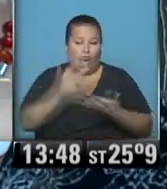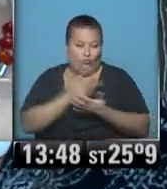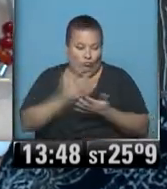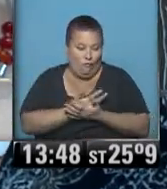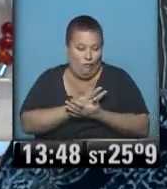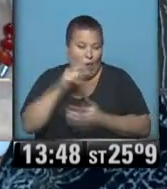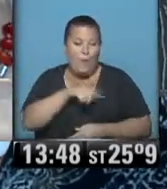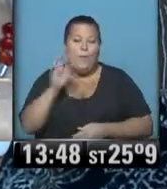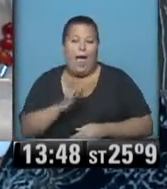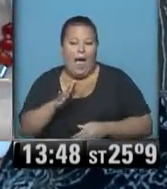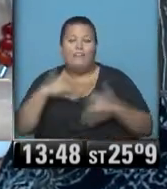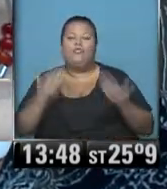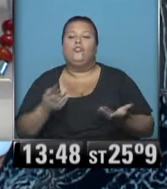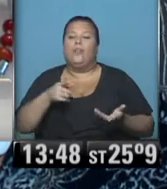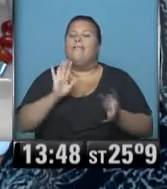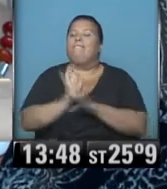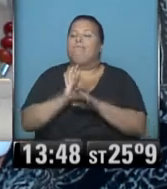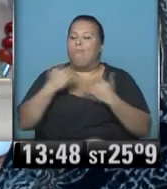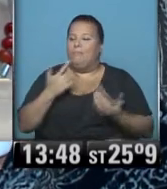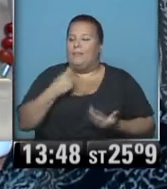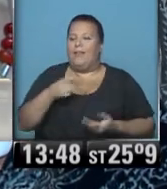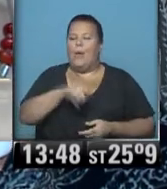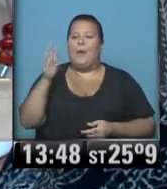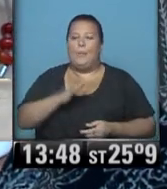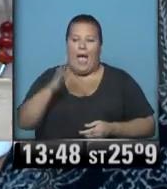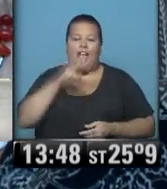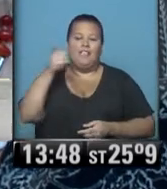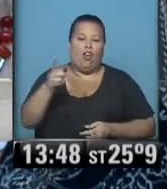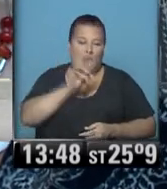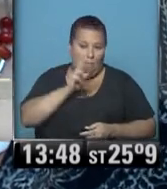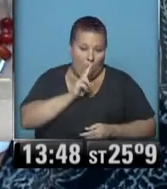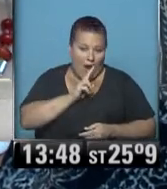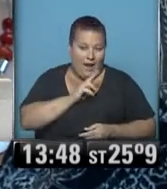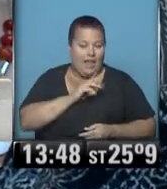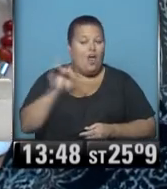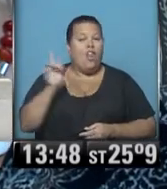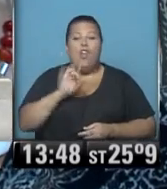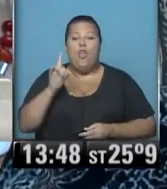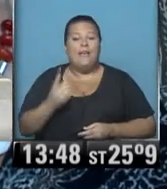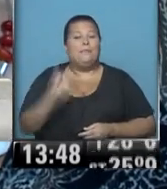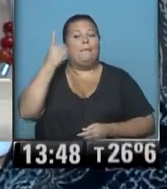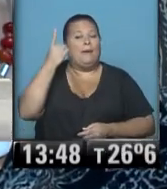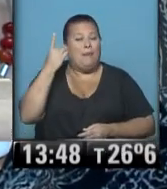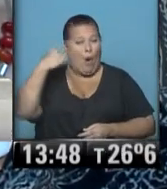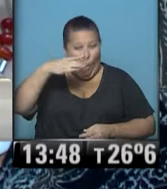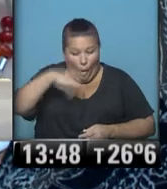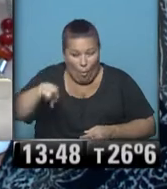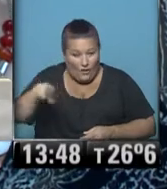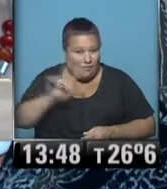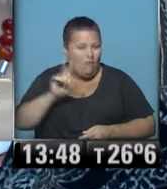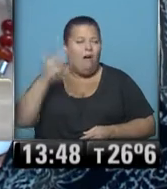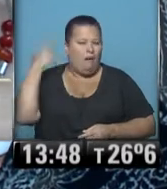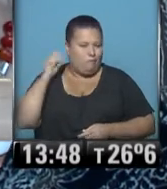Y entonces esto puede entenderse como una venganza contra ella. Y no es ni el primero ni el último